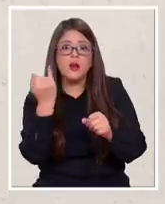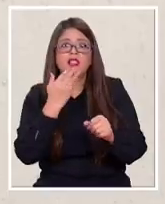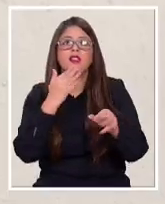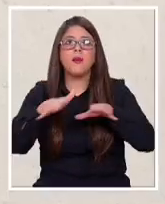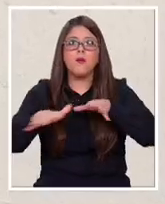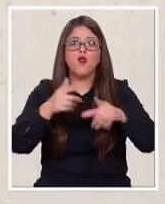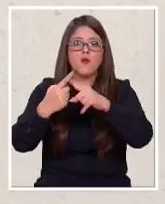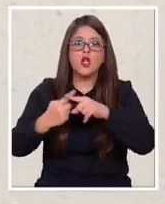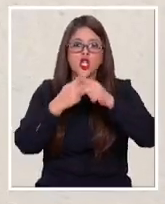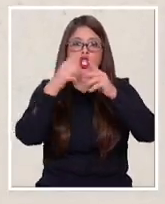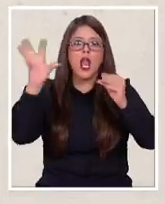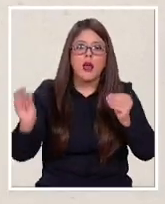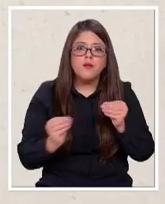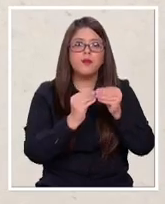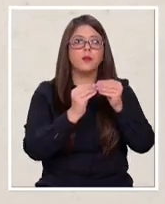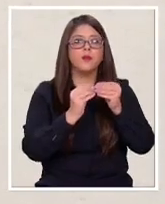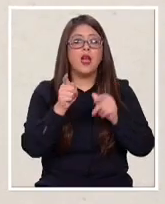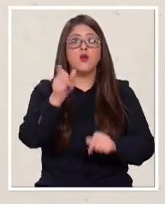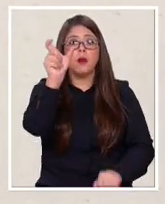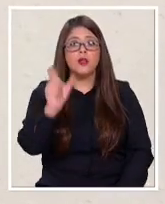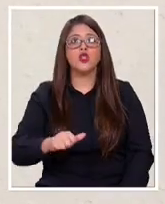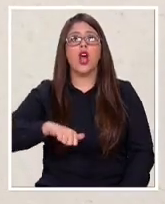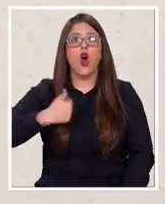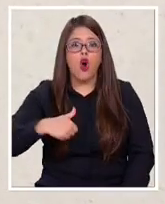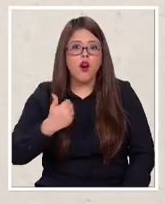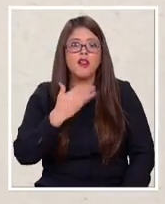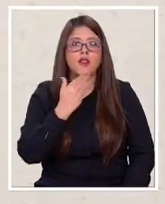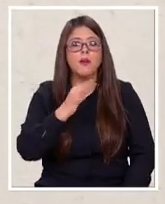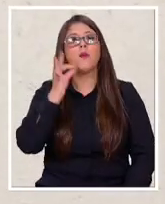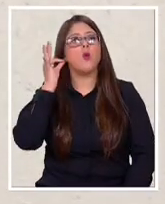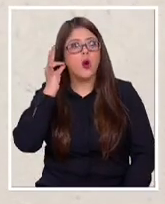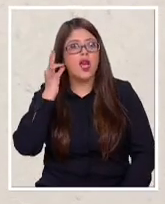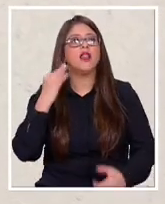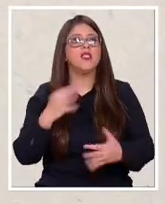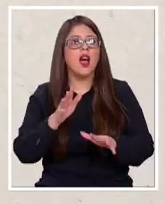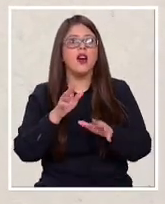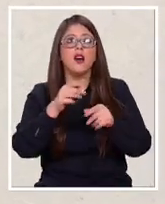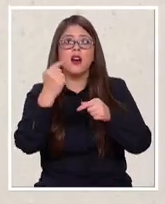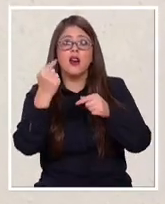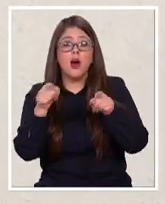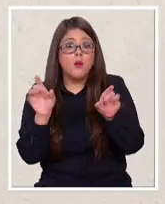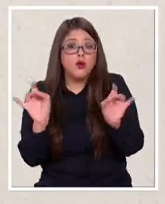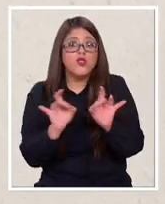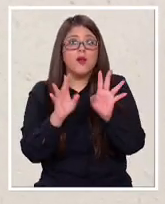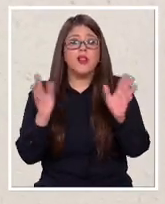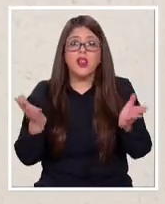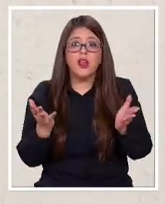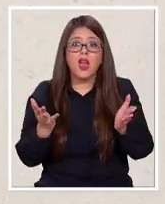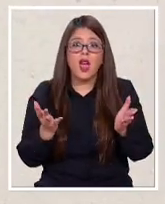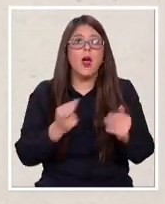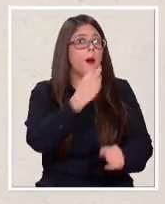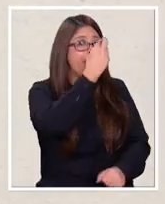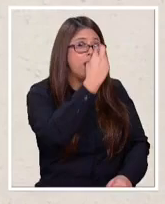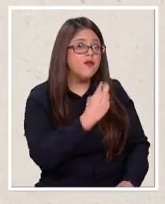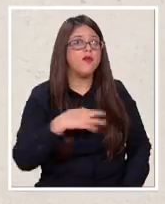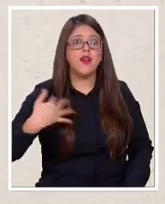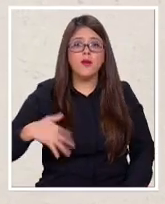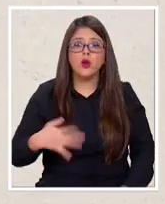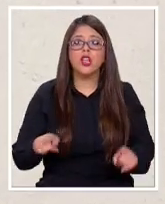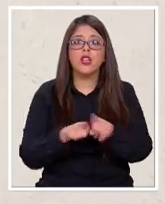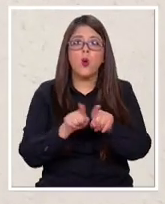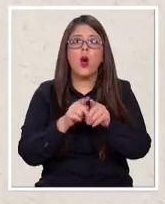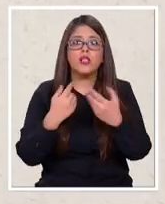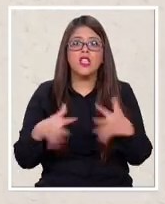sociales. Una persona joven, mujer, proveniente de luchas y movimientos sociales sería un tremendo perfil que podría expresar una